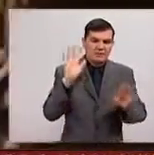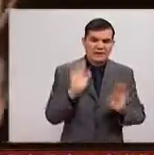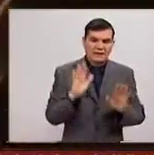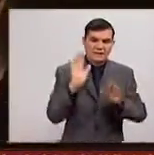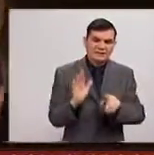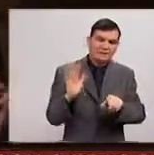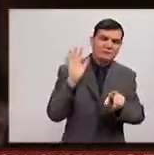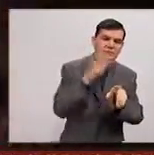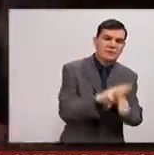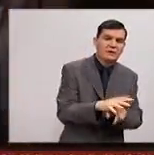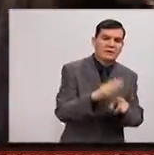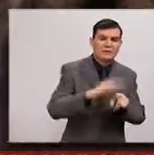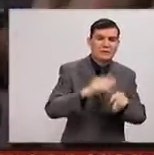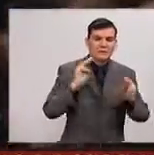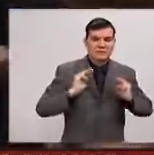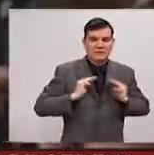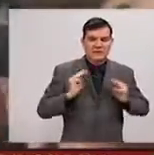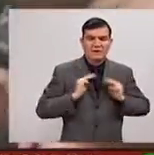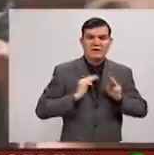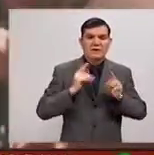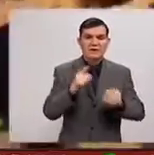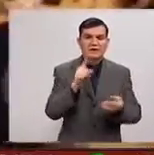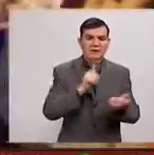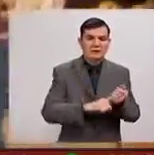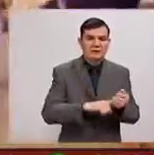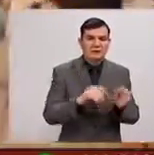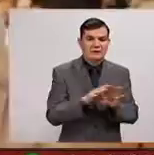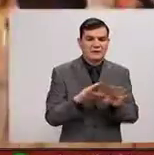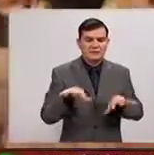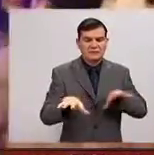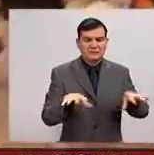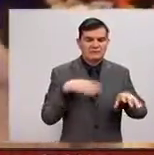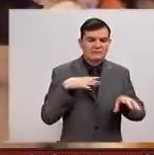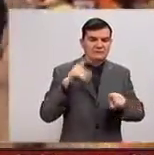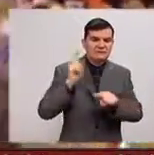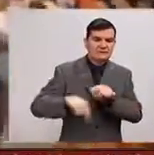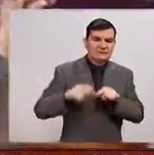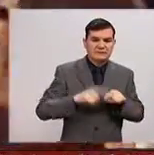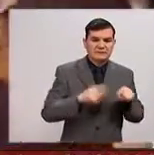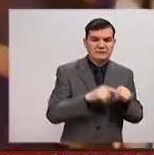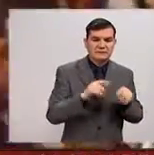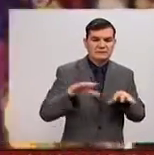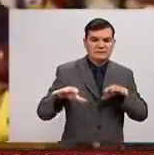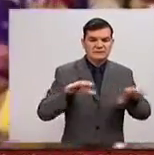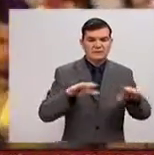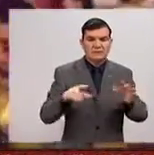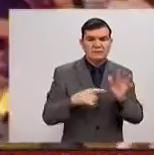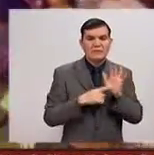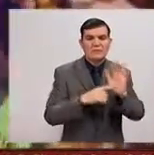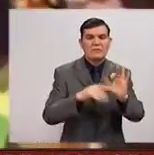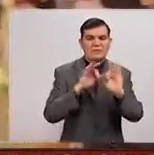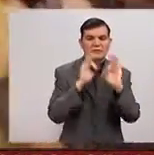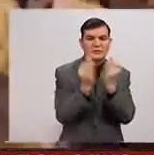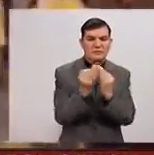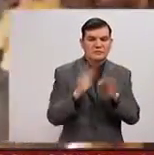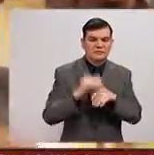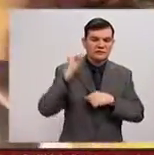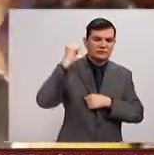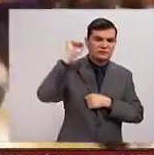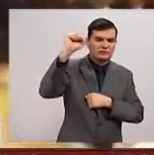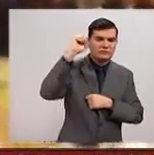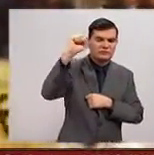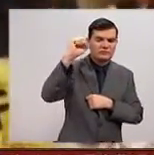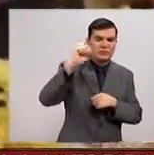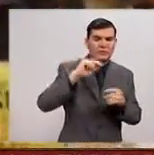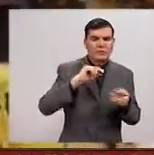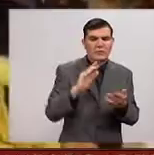estilo militar, no muy al estilo del occidente, arremetiendo contra cualquier expresión, claro, como el socialismo o en